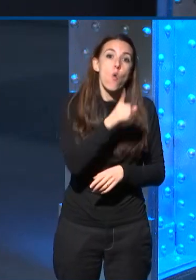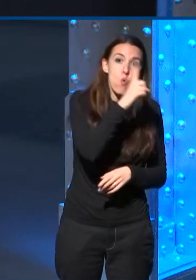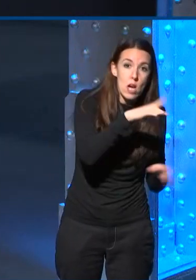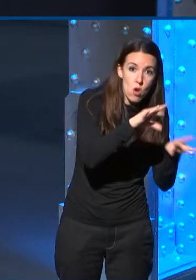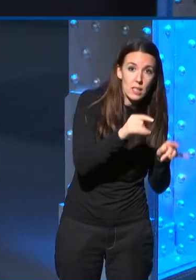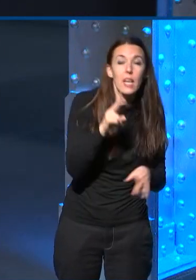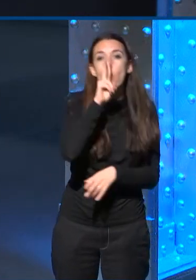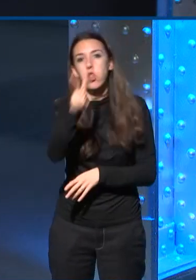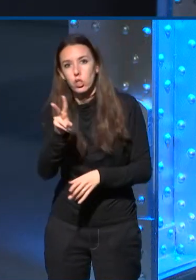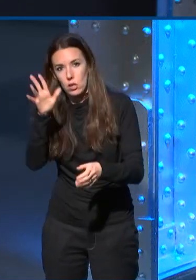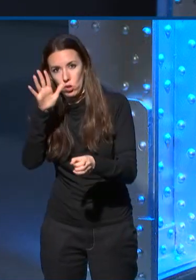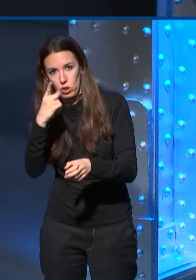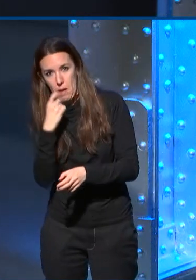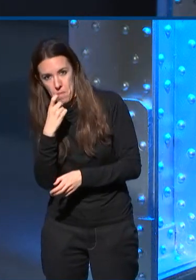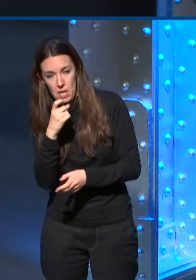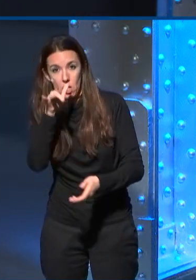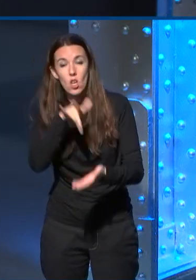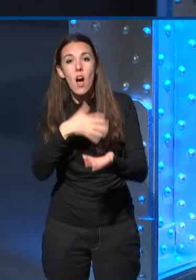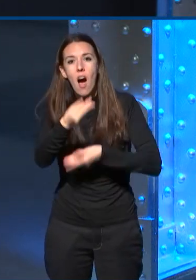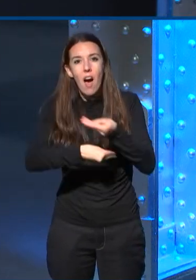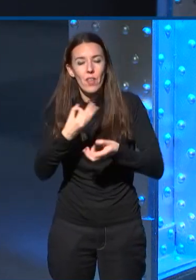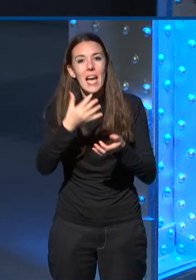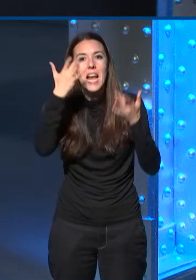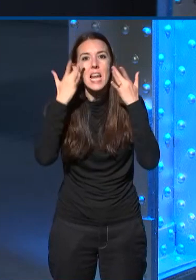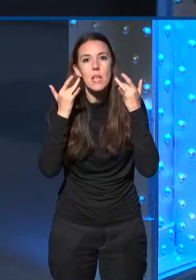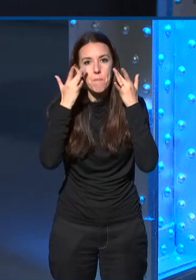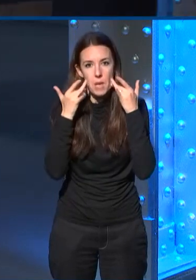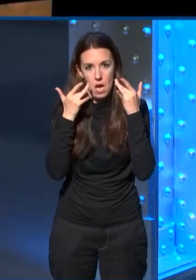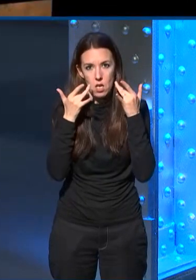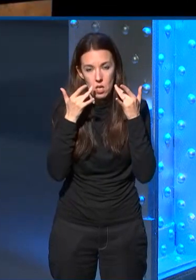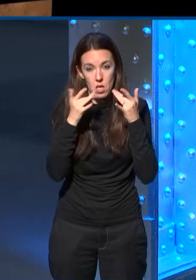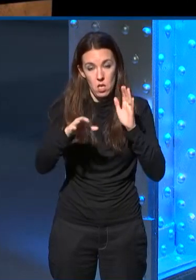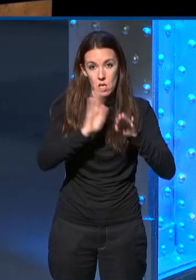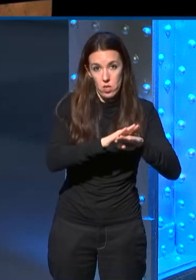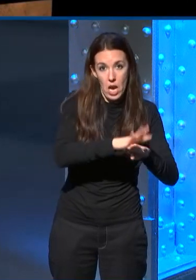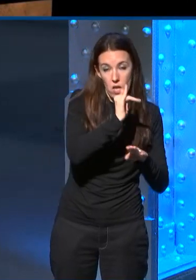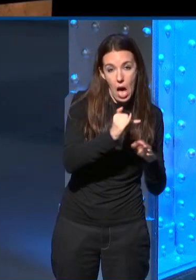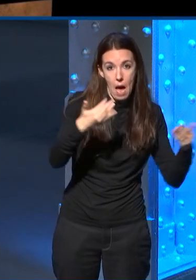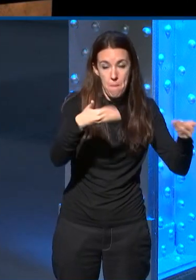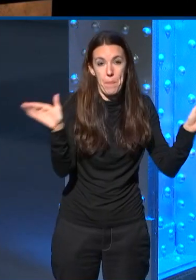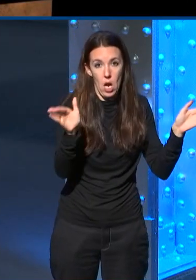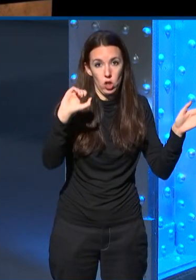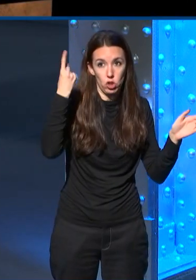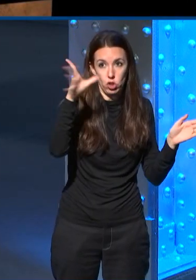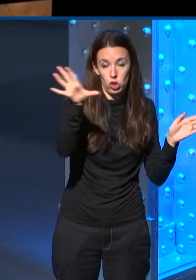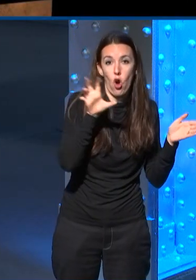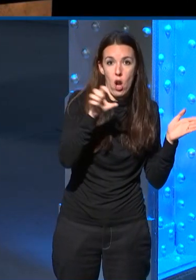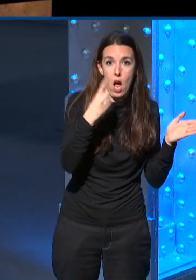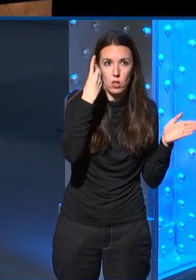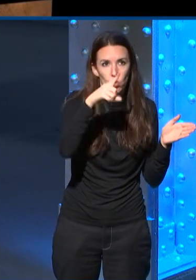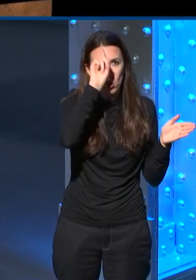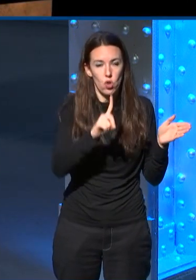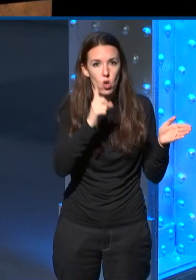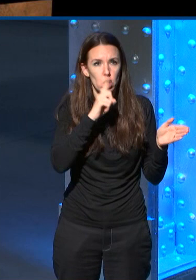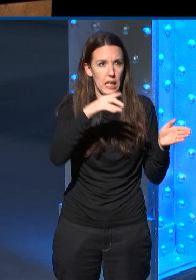o el JPL han decidido llamar buenos vientos, que lo que hacen es que nos limpian. Aquí a la izquierda tiene una imagen de los paneles solares de uno de los, no sé si era el Spirit